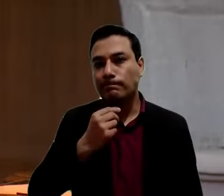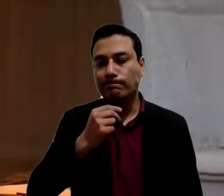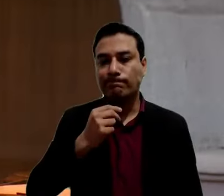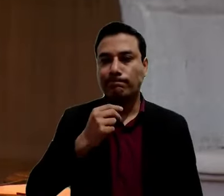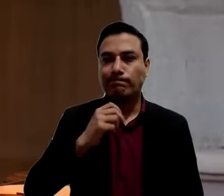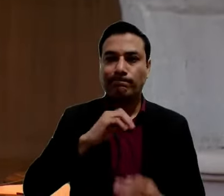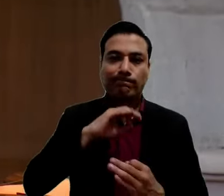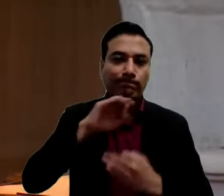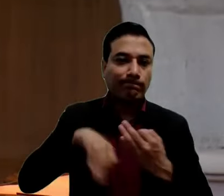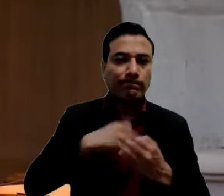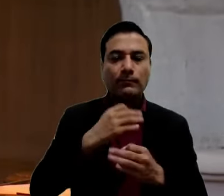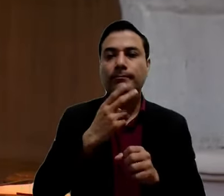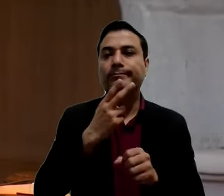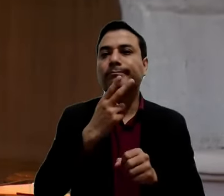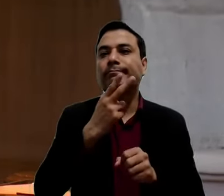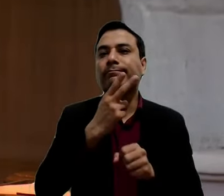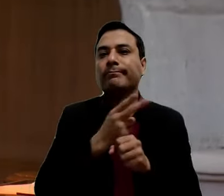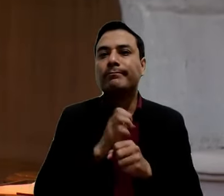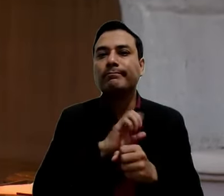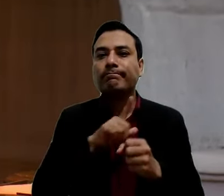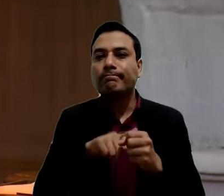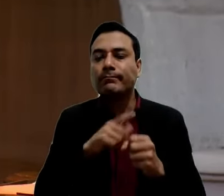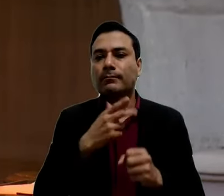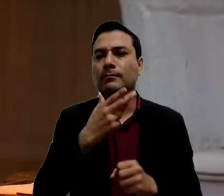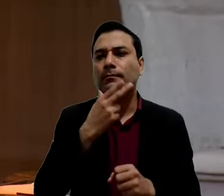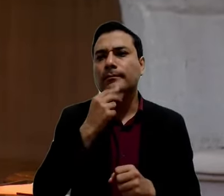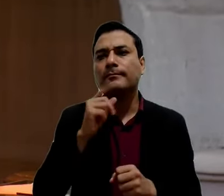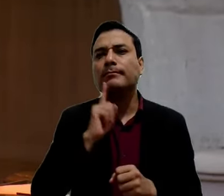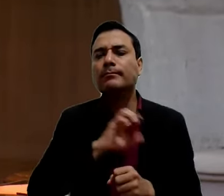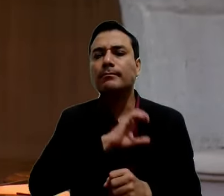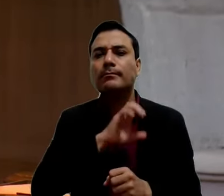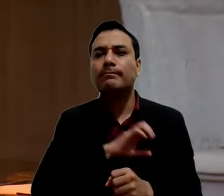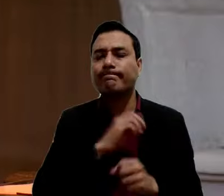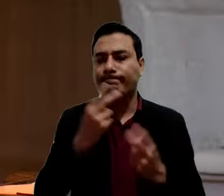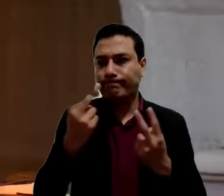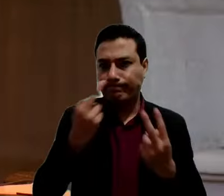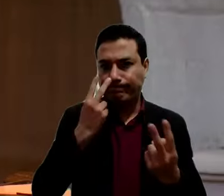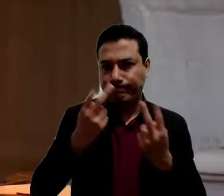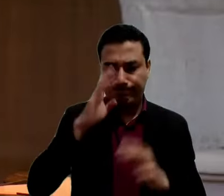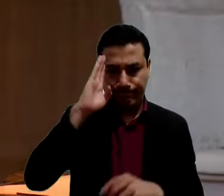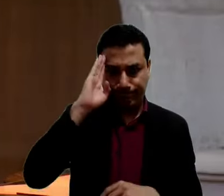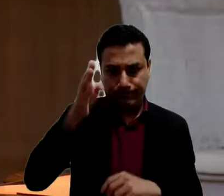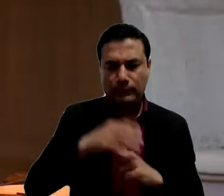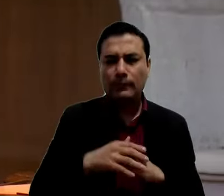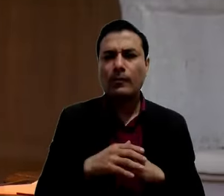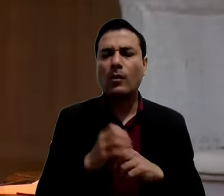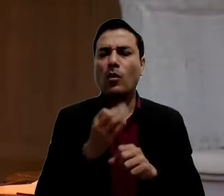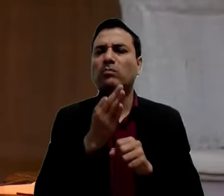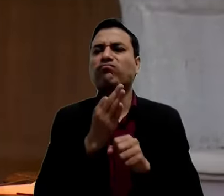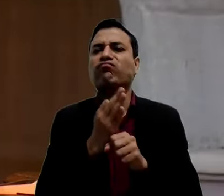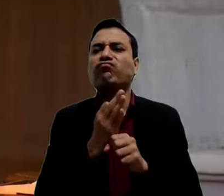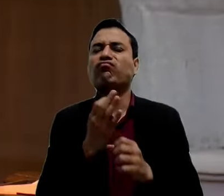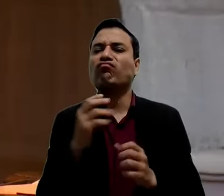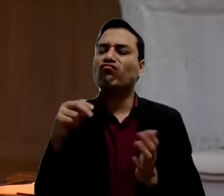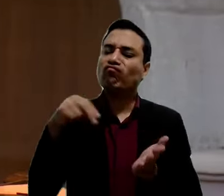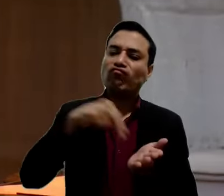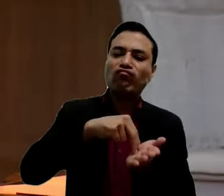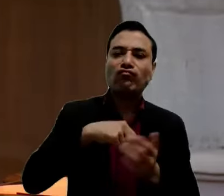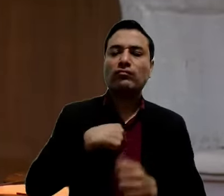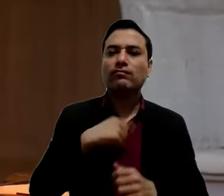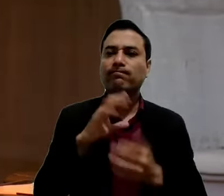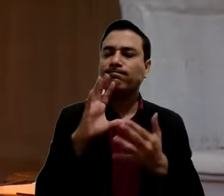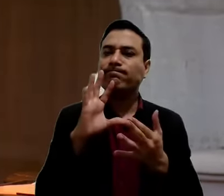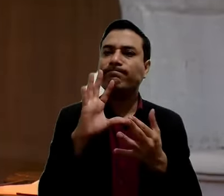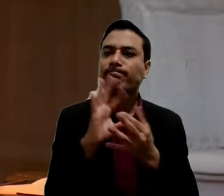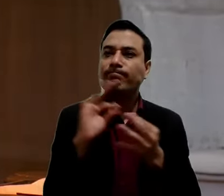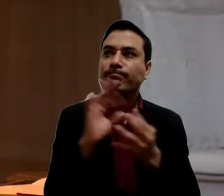invitados especiales ciudadanas y ciudadanos que nos siguen tendré que ocupar este espacio en Tribuna